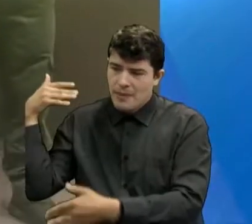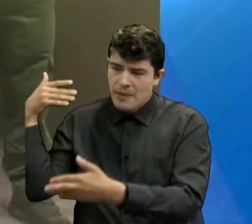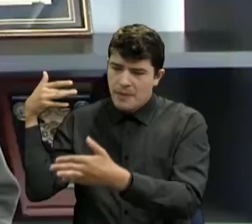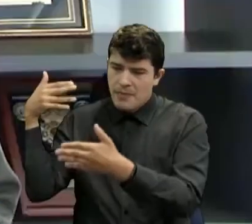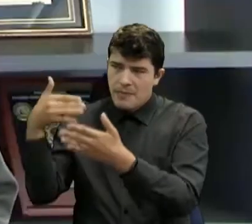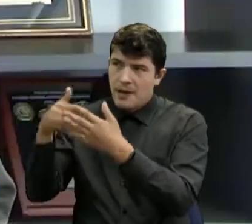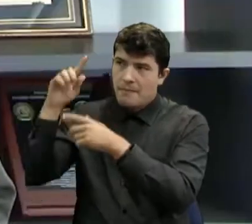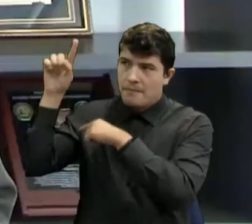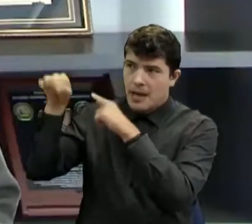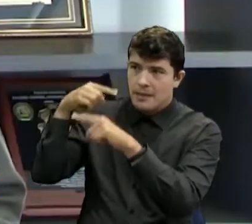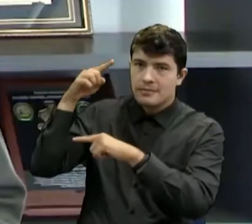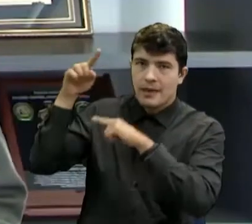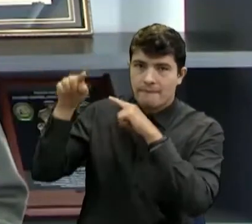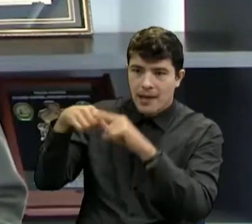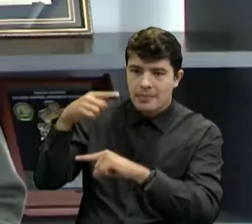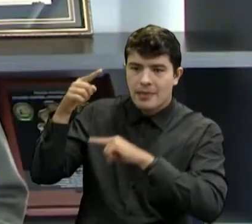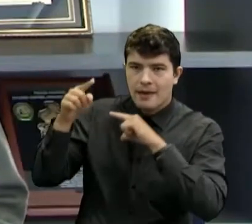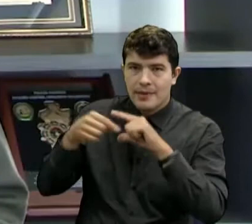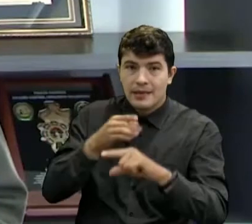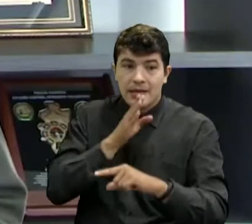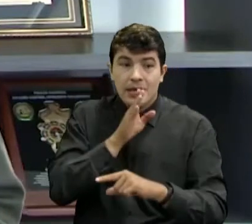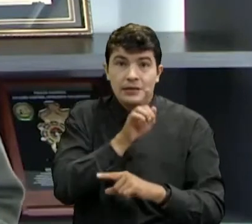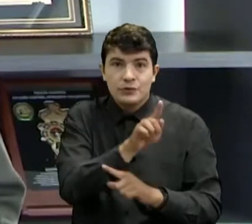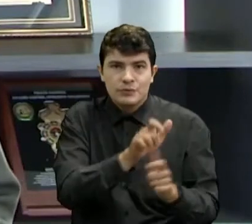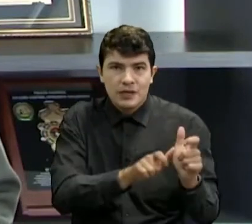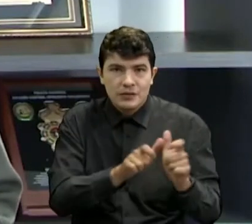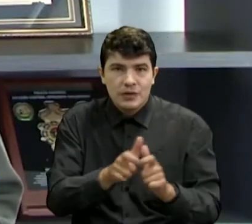del dinero se realizaron por personas de